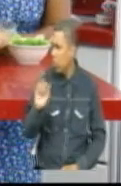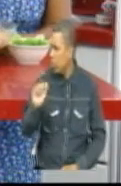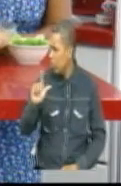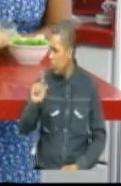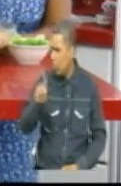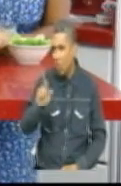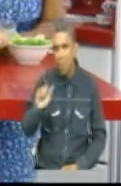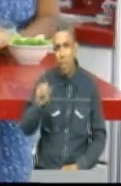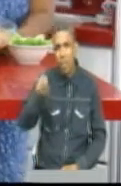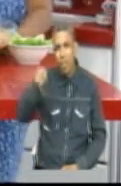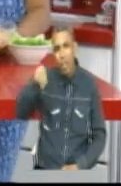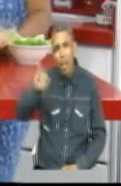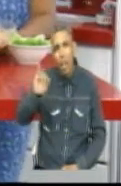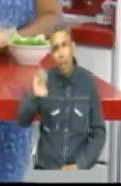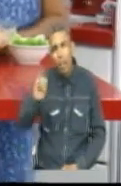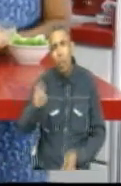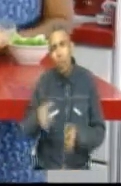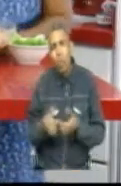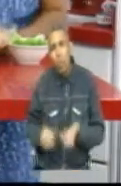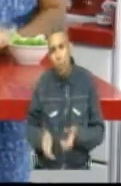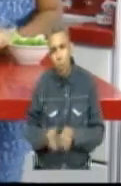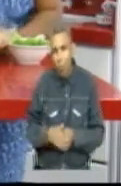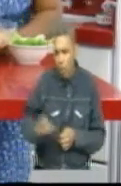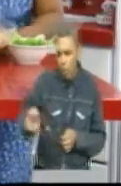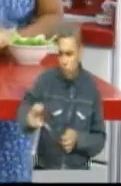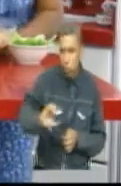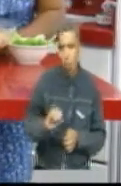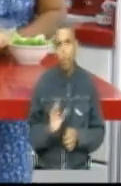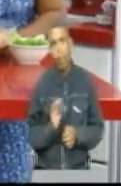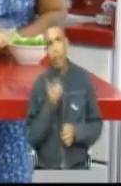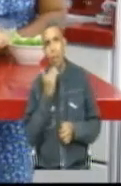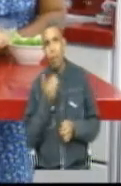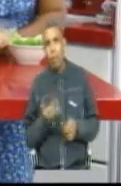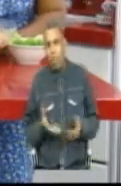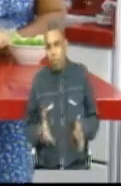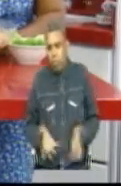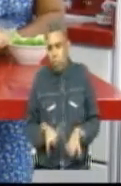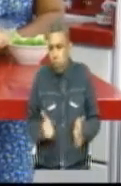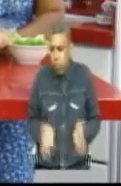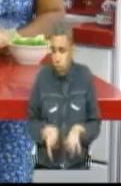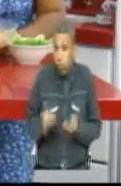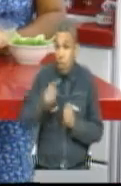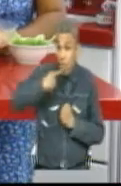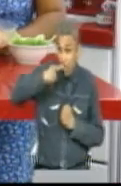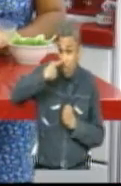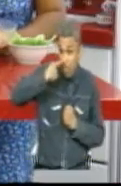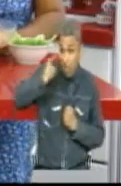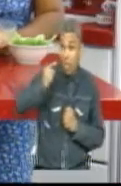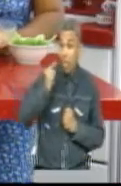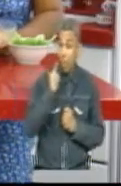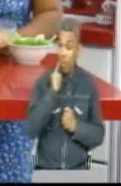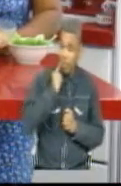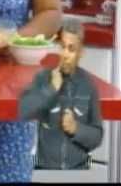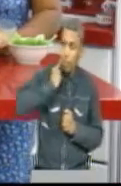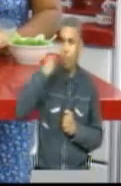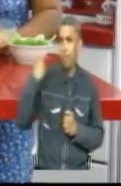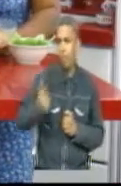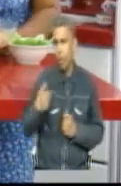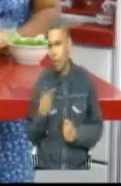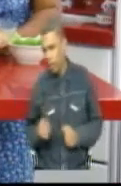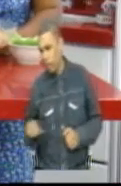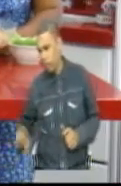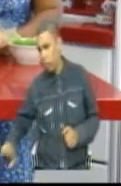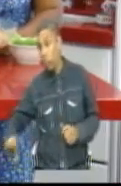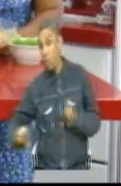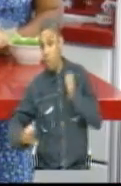vinagre normalmente lo utilizamos para ensaladas provenzales para ensaladas ácidas sí porque tiene un ácido